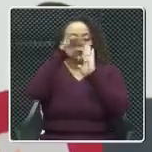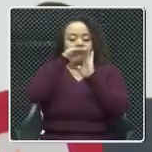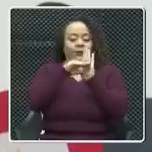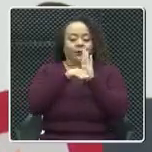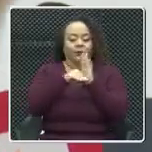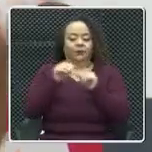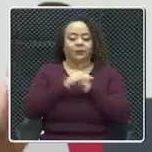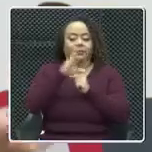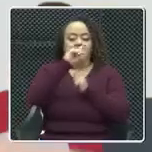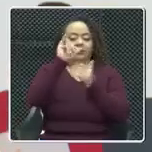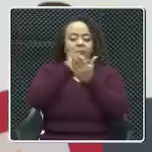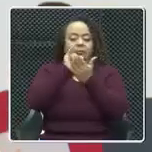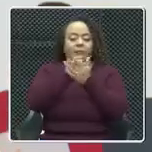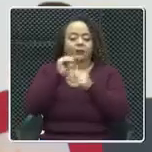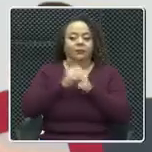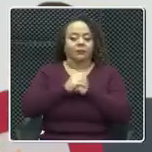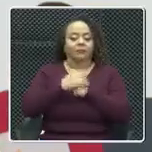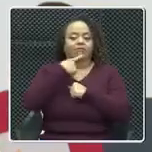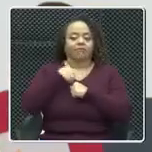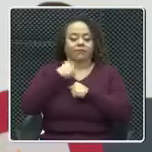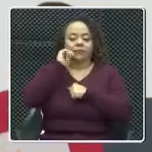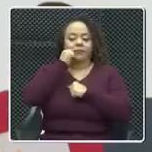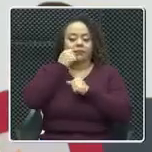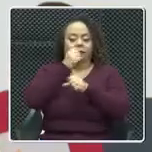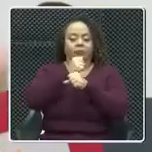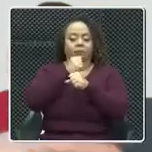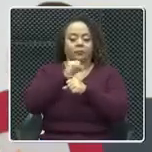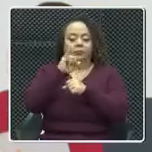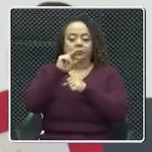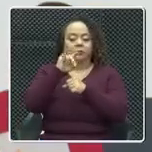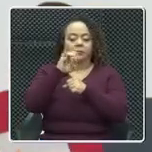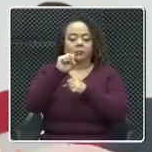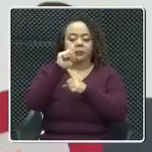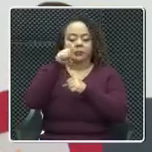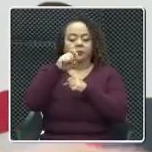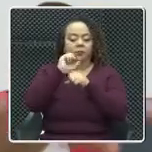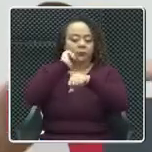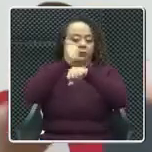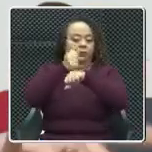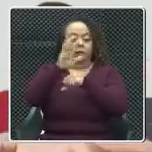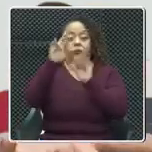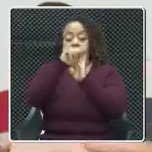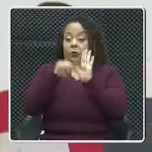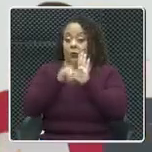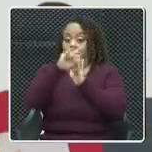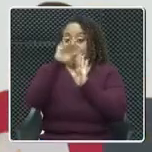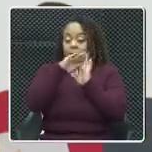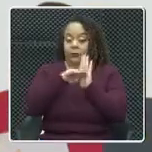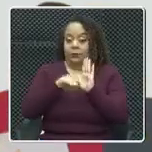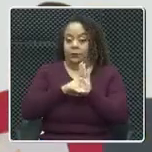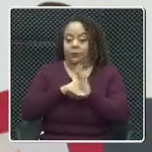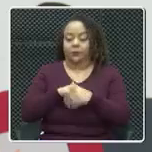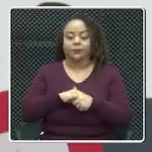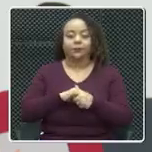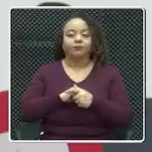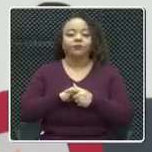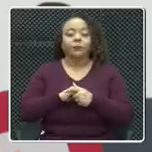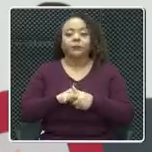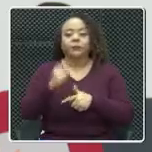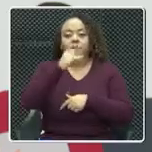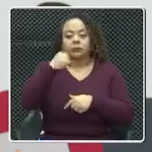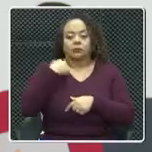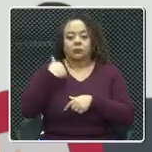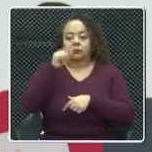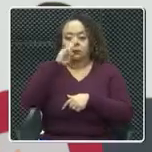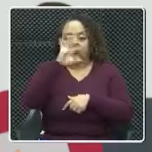¿verdad? Y eso nos lo dice el Código de Trabajo. Claro. El INS tiene que establecer sus normas claro. y sus protocolos. Y tenemos dos